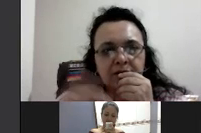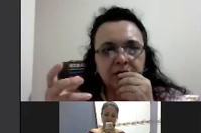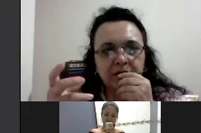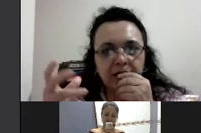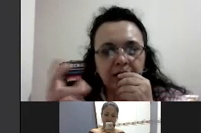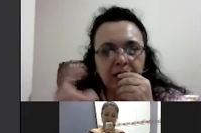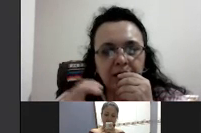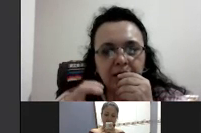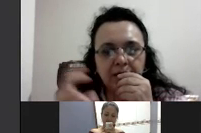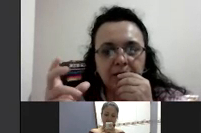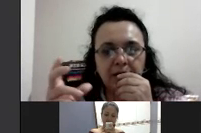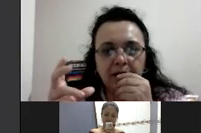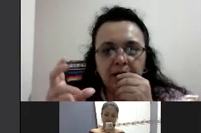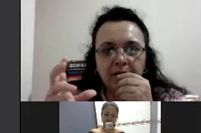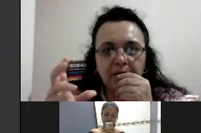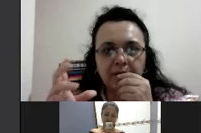dialogues in